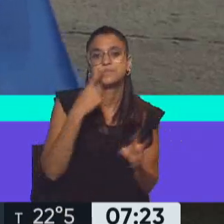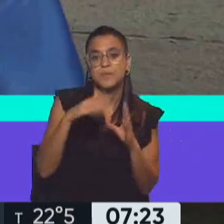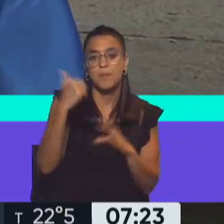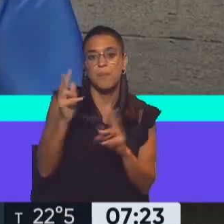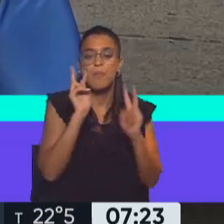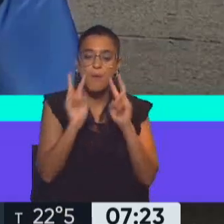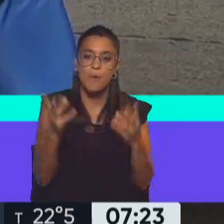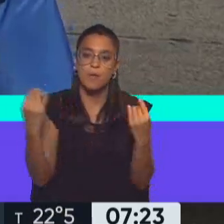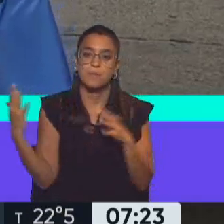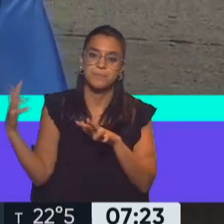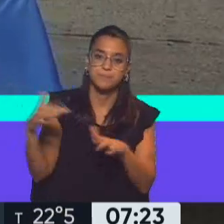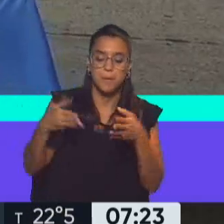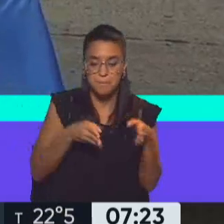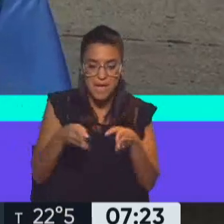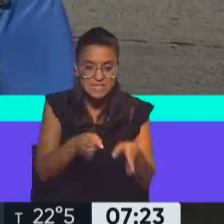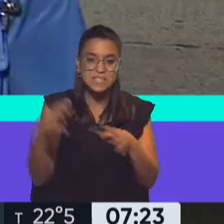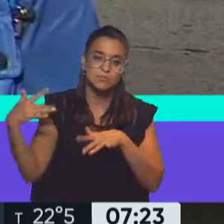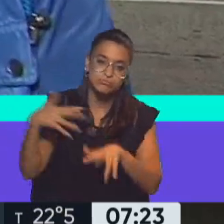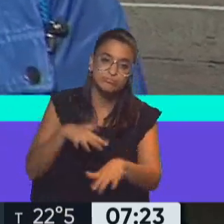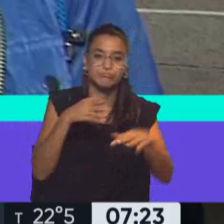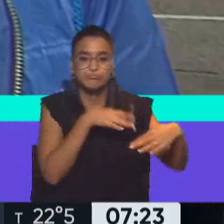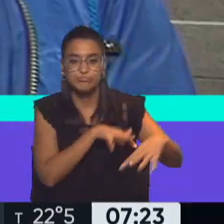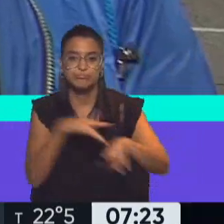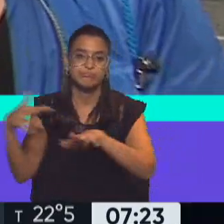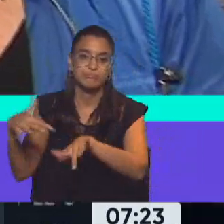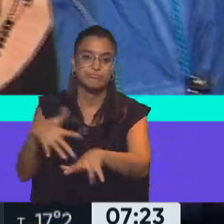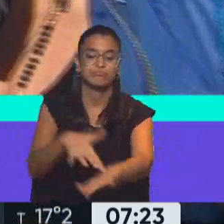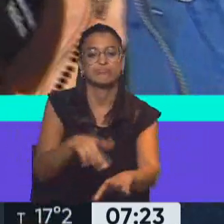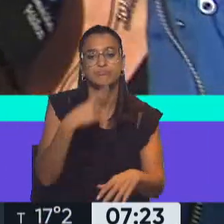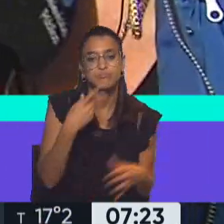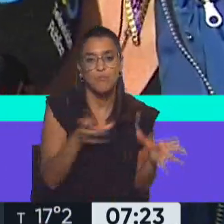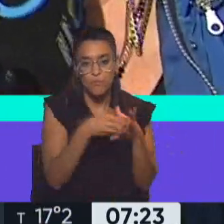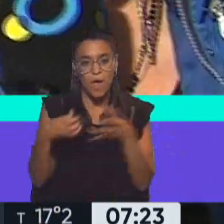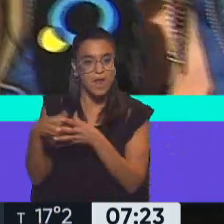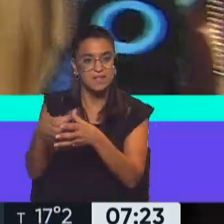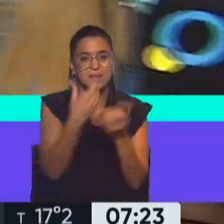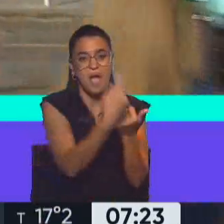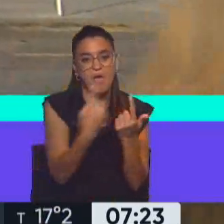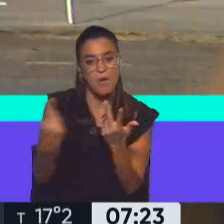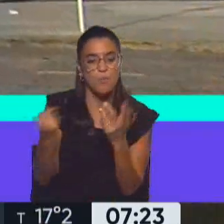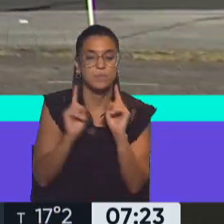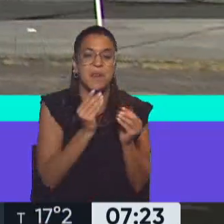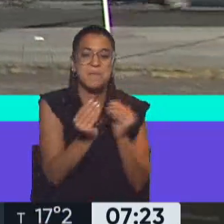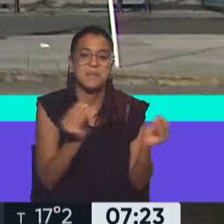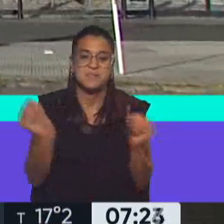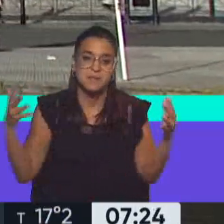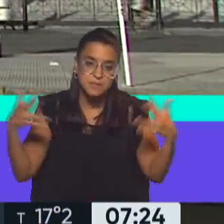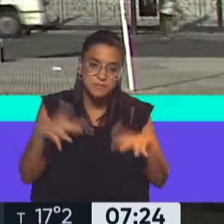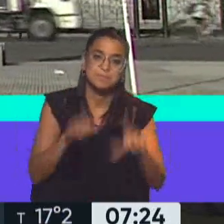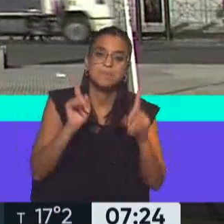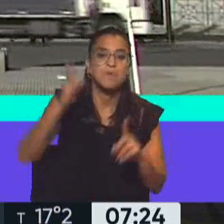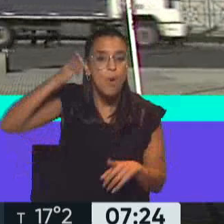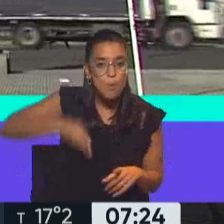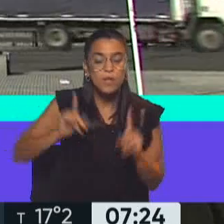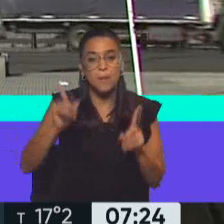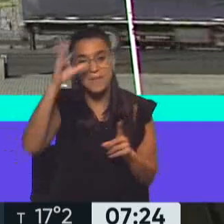imagen característica ingresando por los pasillos, los interbloques, como bien decían ustedes, la correlación de fuerzas y cada uno de los representantes. Si bien decía Verónica y puntualizabas